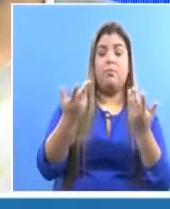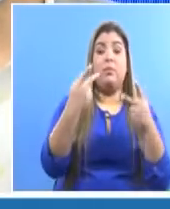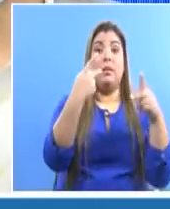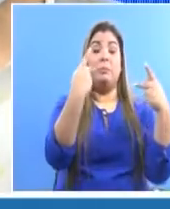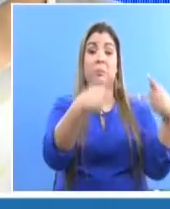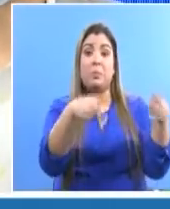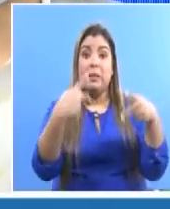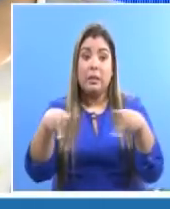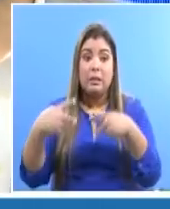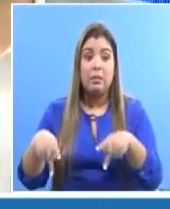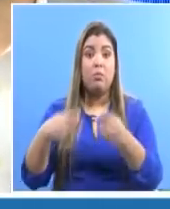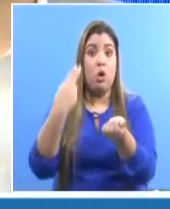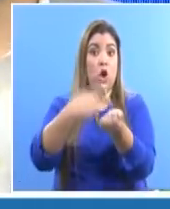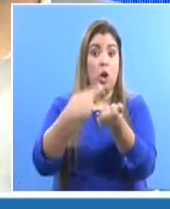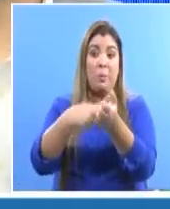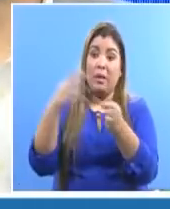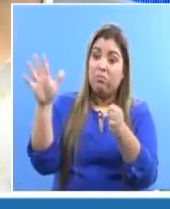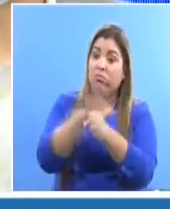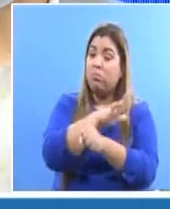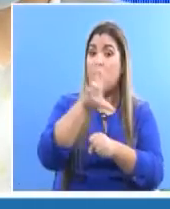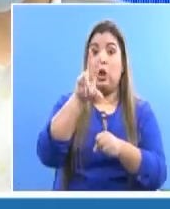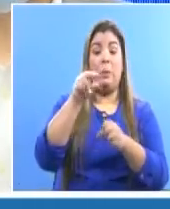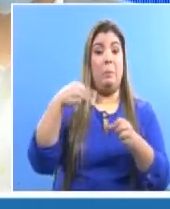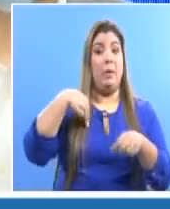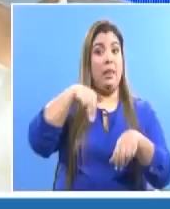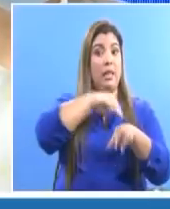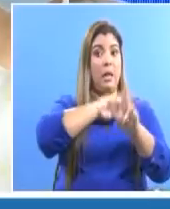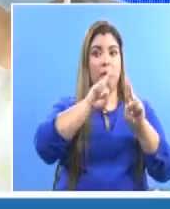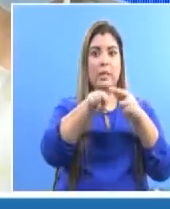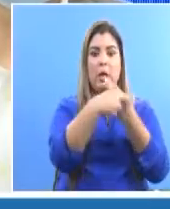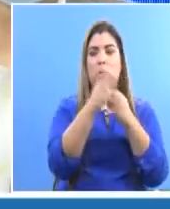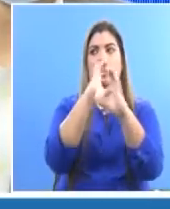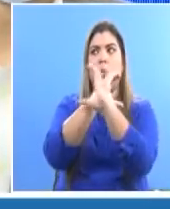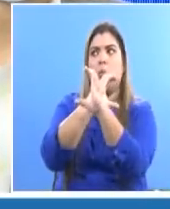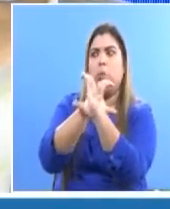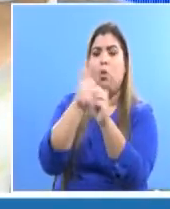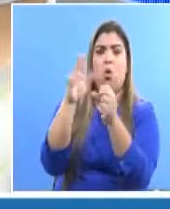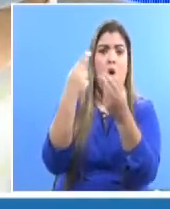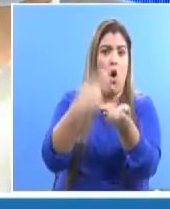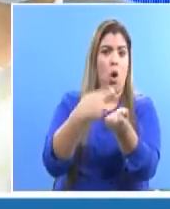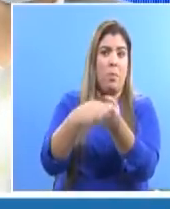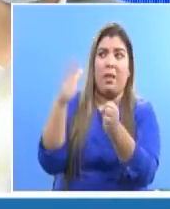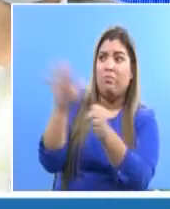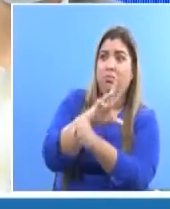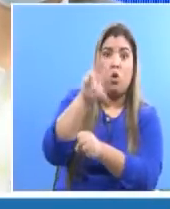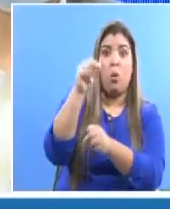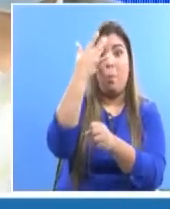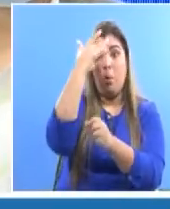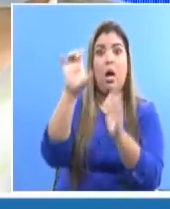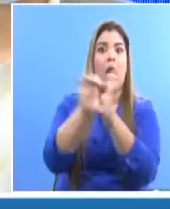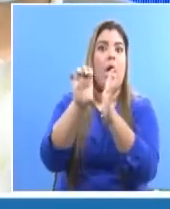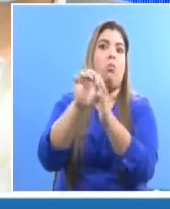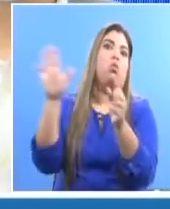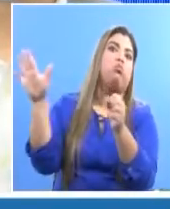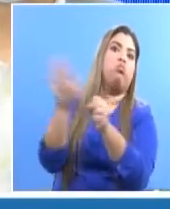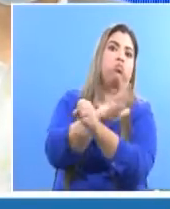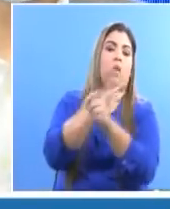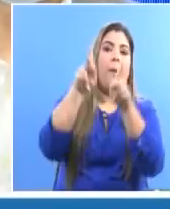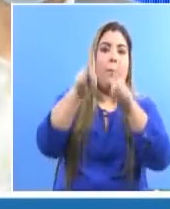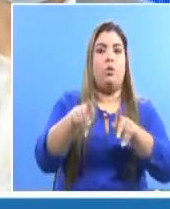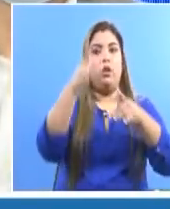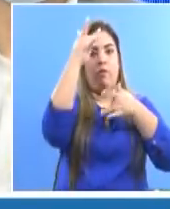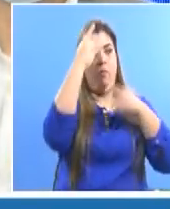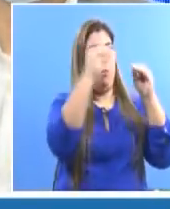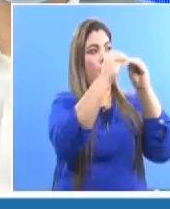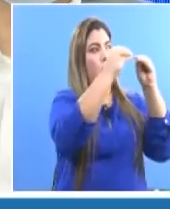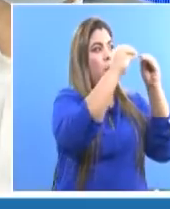la capacidad hospitalaria, este valor alcanzó a estar muy cercano a 1.8, a 1.9. Es decir